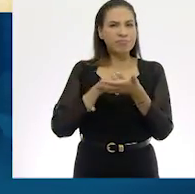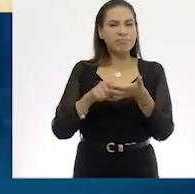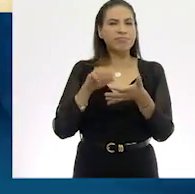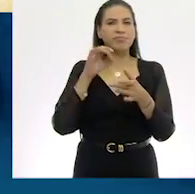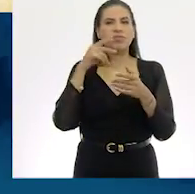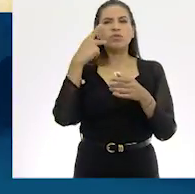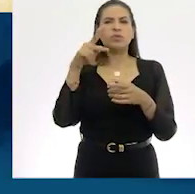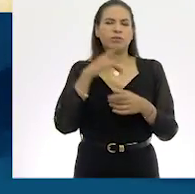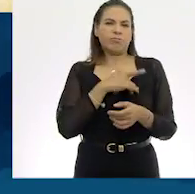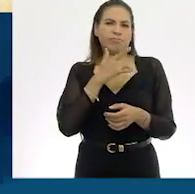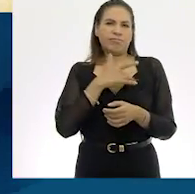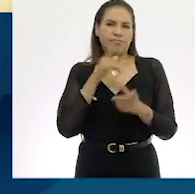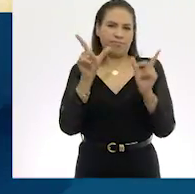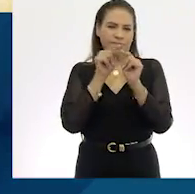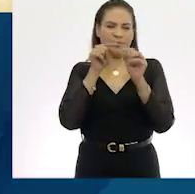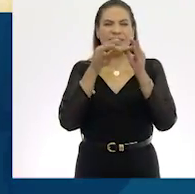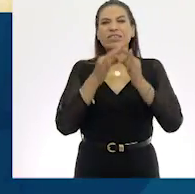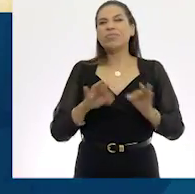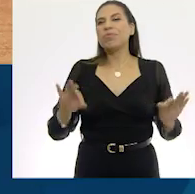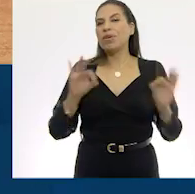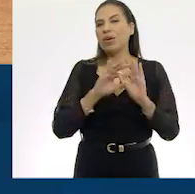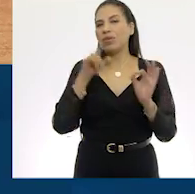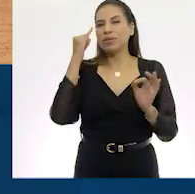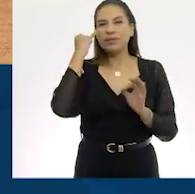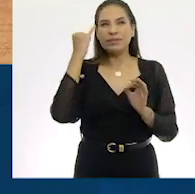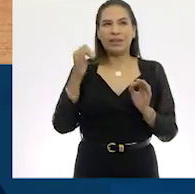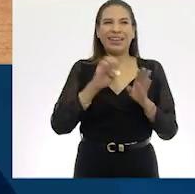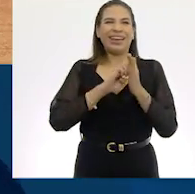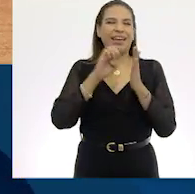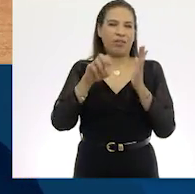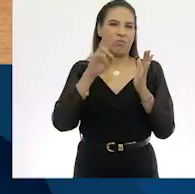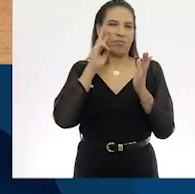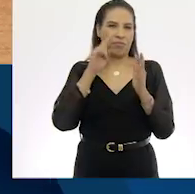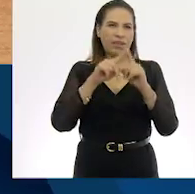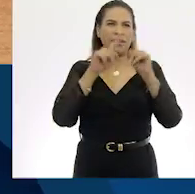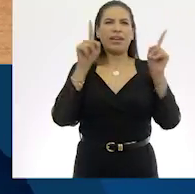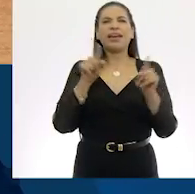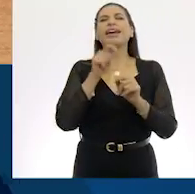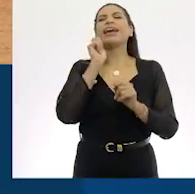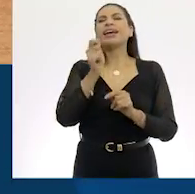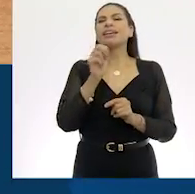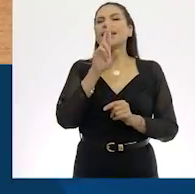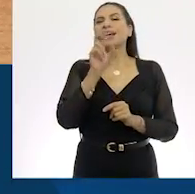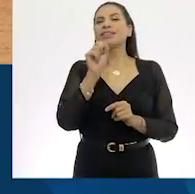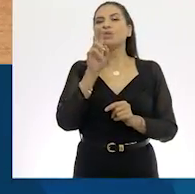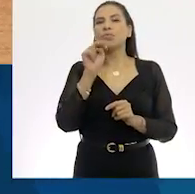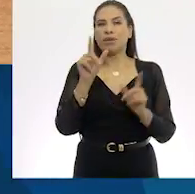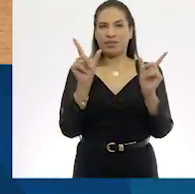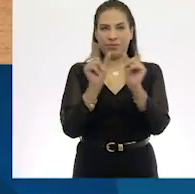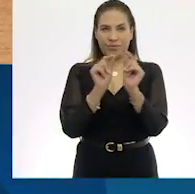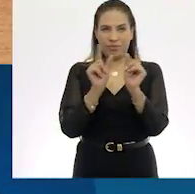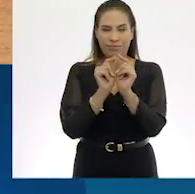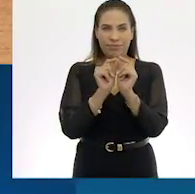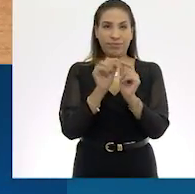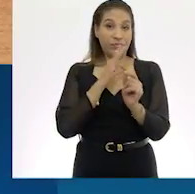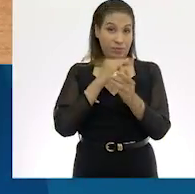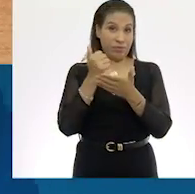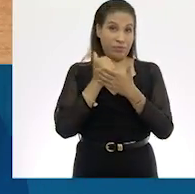propias palabras lo que te parezca más importante. Tenemos ahí, por ejemplo, en pantalla, que es un resumen. Sí. ¿Puedes ayudarme? Sí,